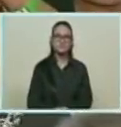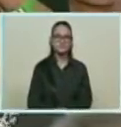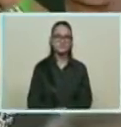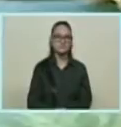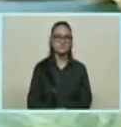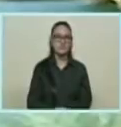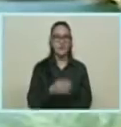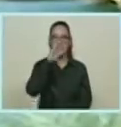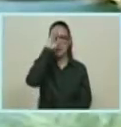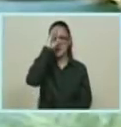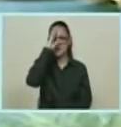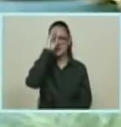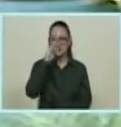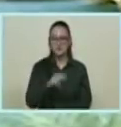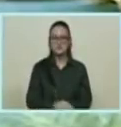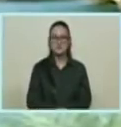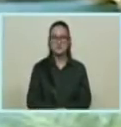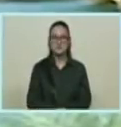Barina,